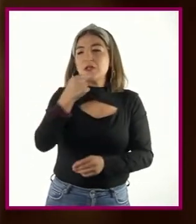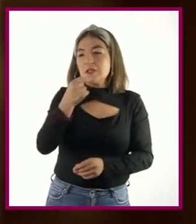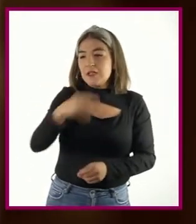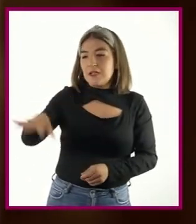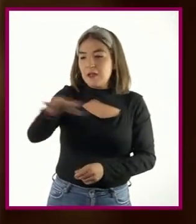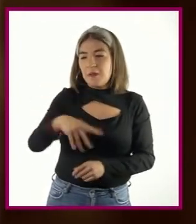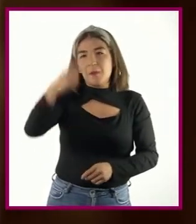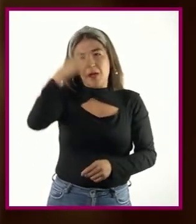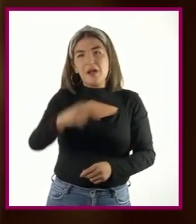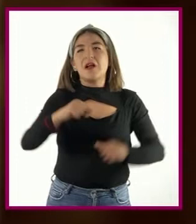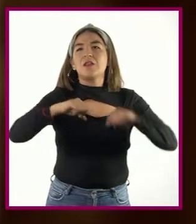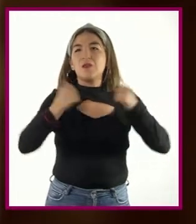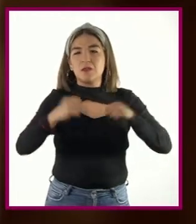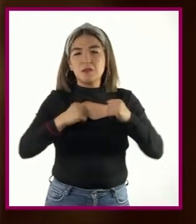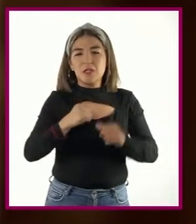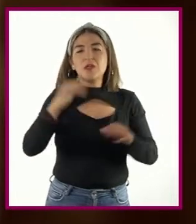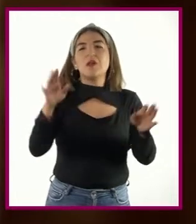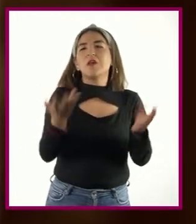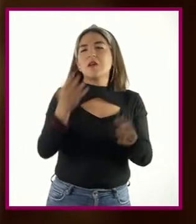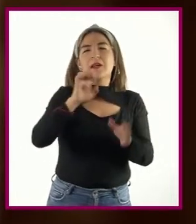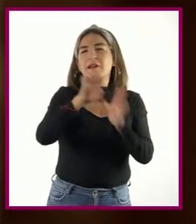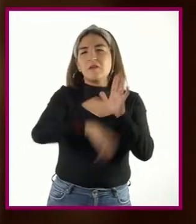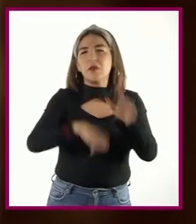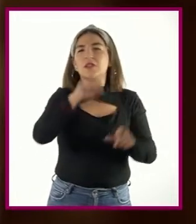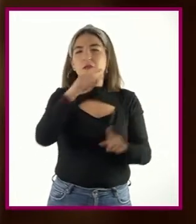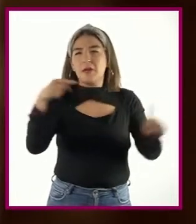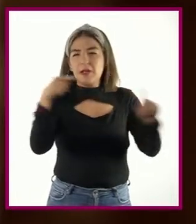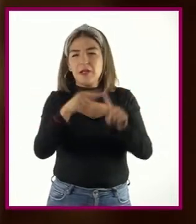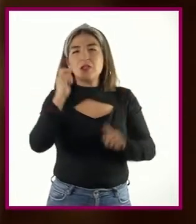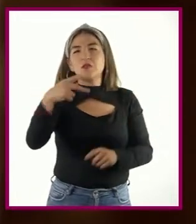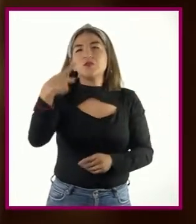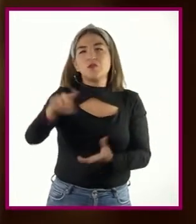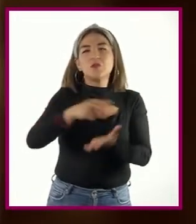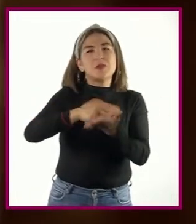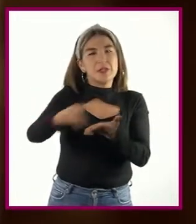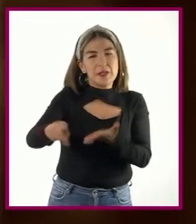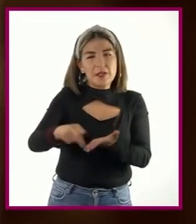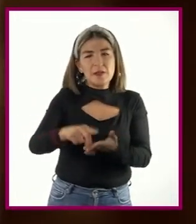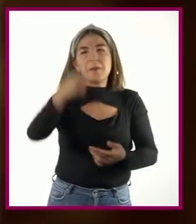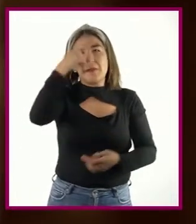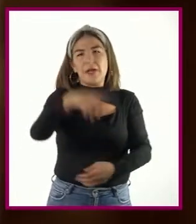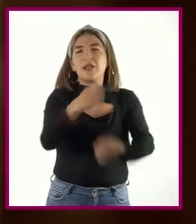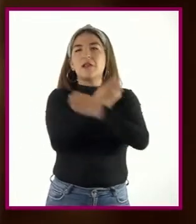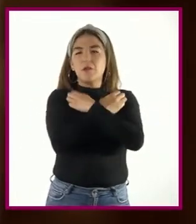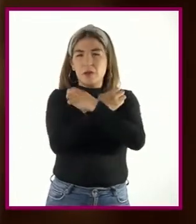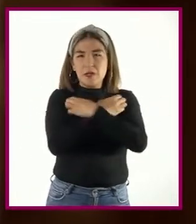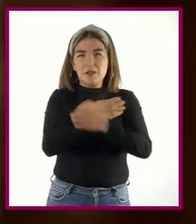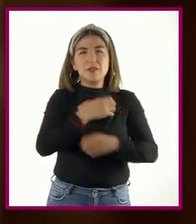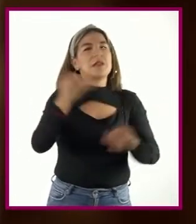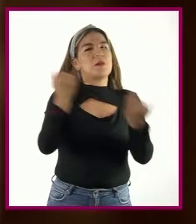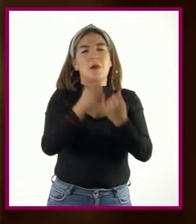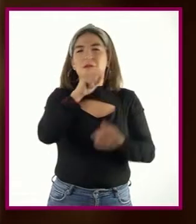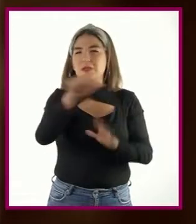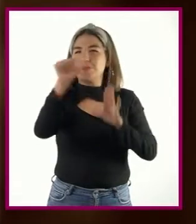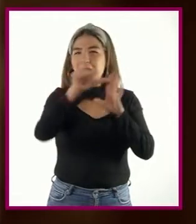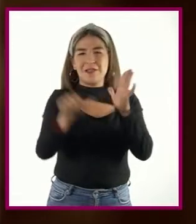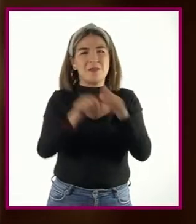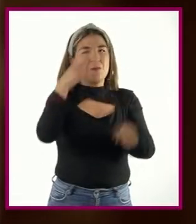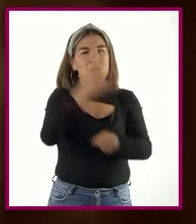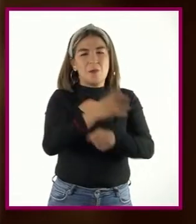niñas y adolescentes. Específicamente también habla del derecho a la educación en ese mismo artículo